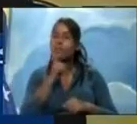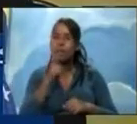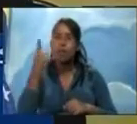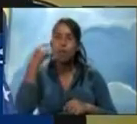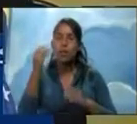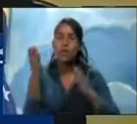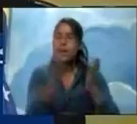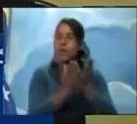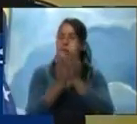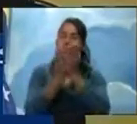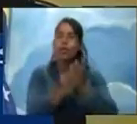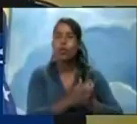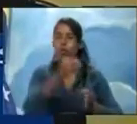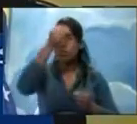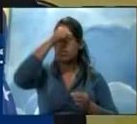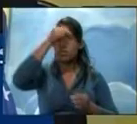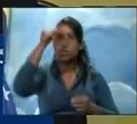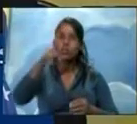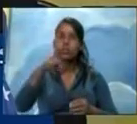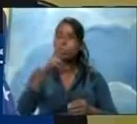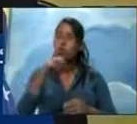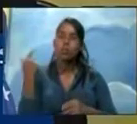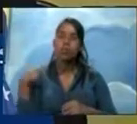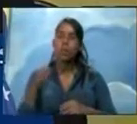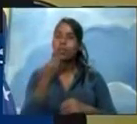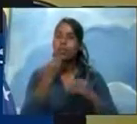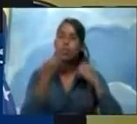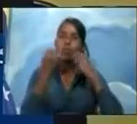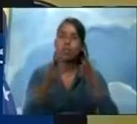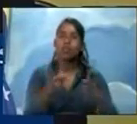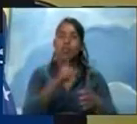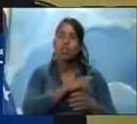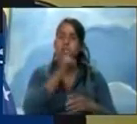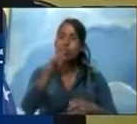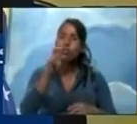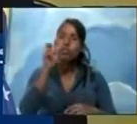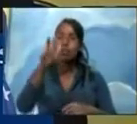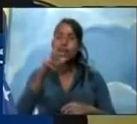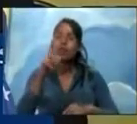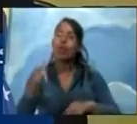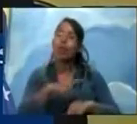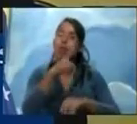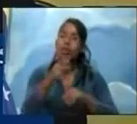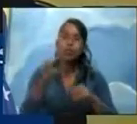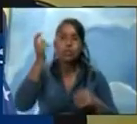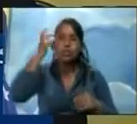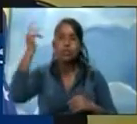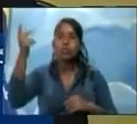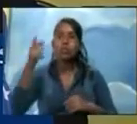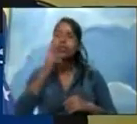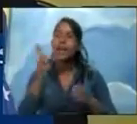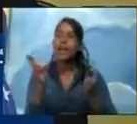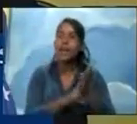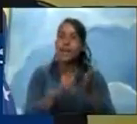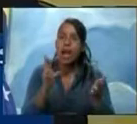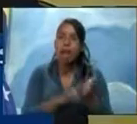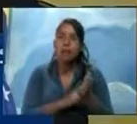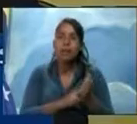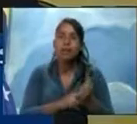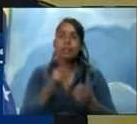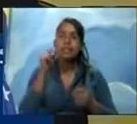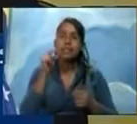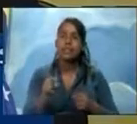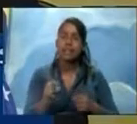escuela dominical, usted no puede contar un sueño de 2 ni 3 horas. Usted tendría que contar un sueño que realmente